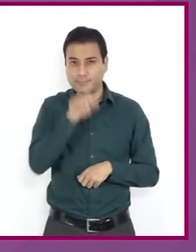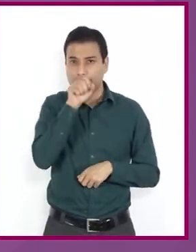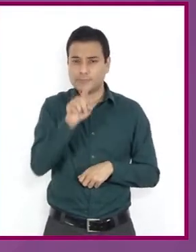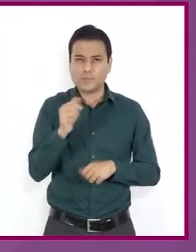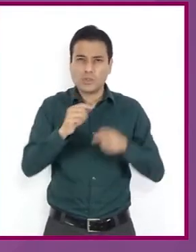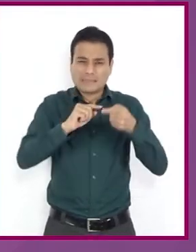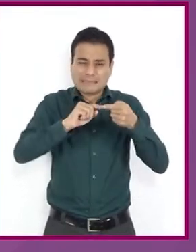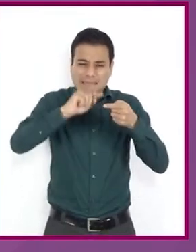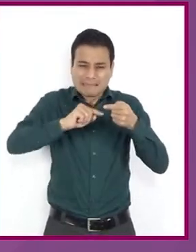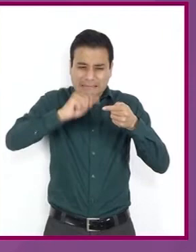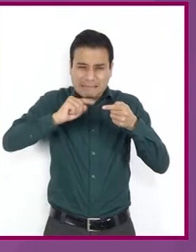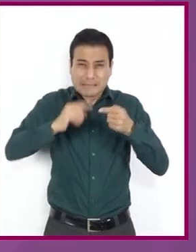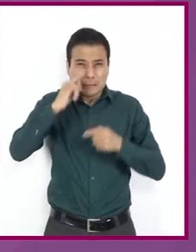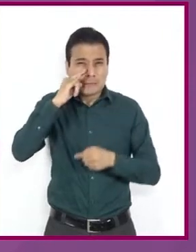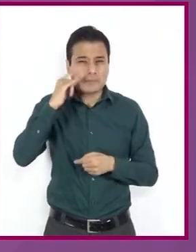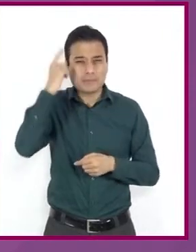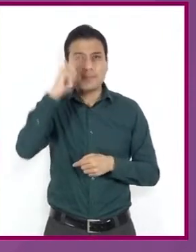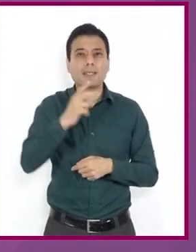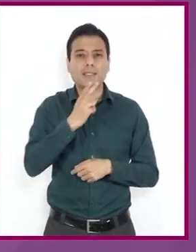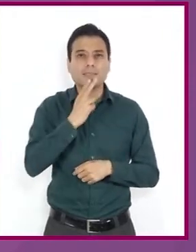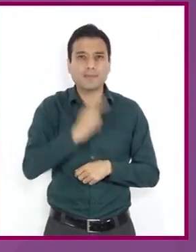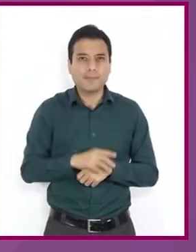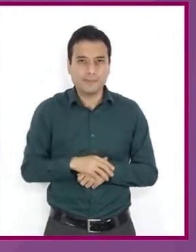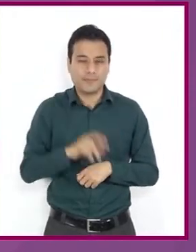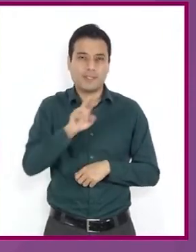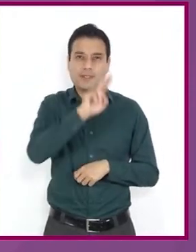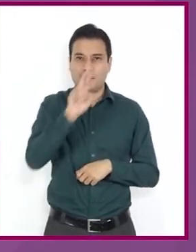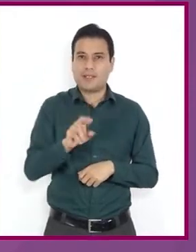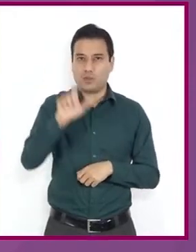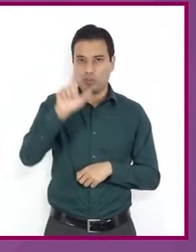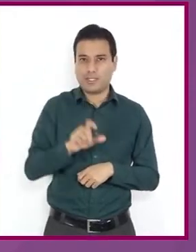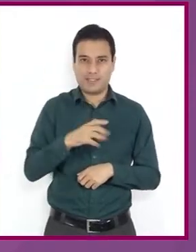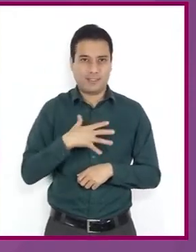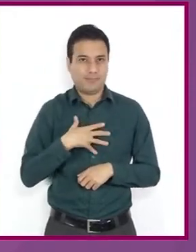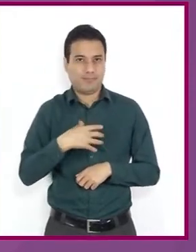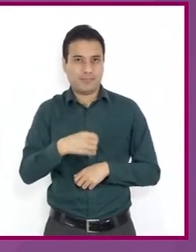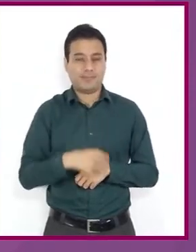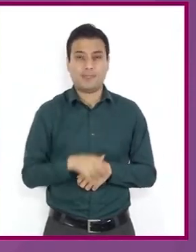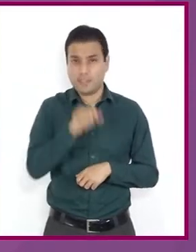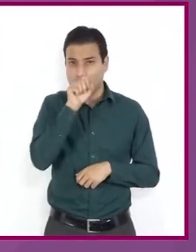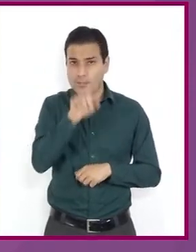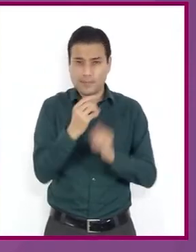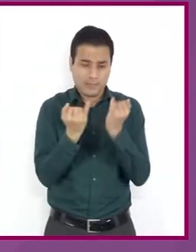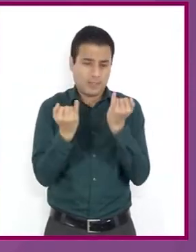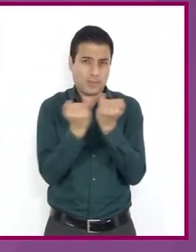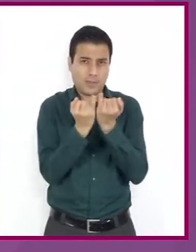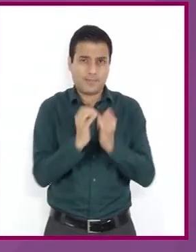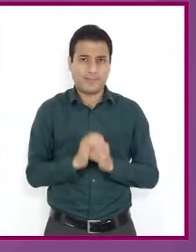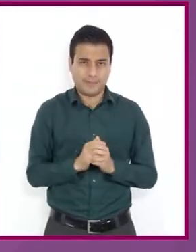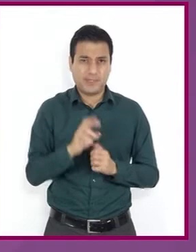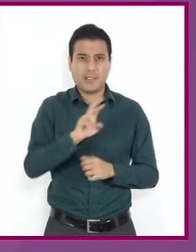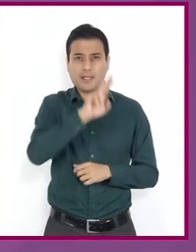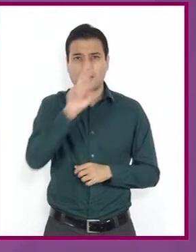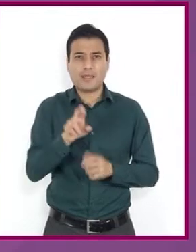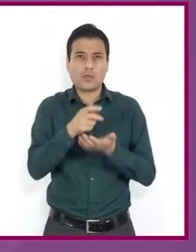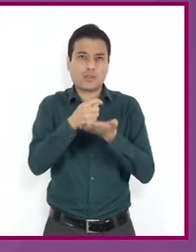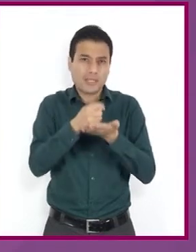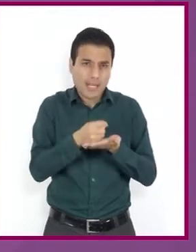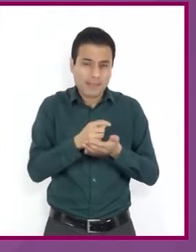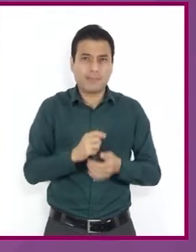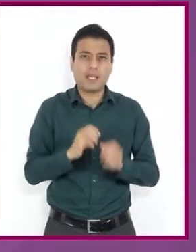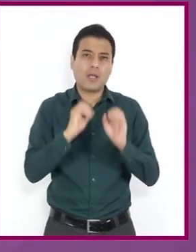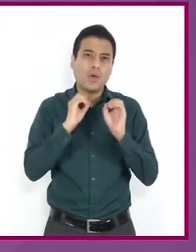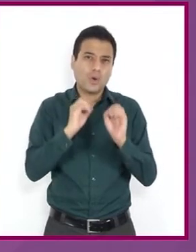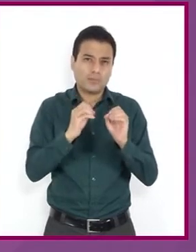menor se utilizan en los aparatos de rayos X, así como en los aparatos de radioterapia en la lucha contra